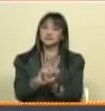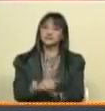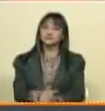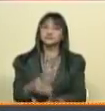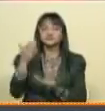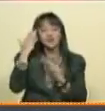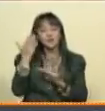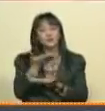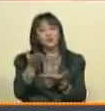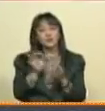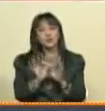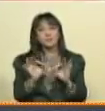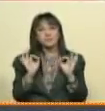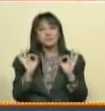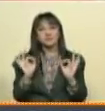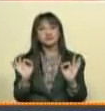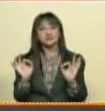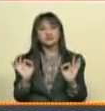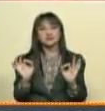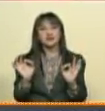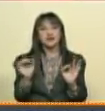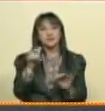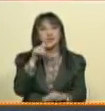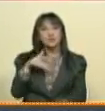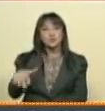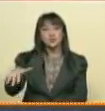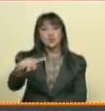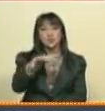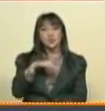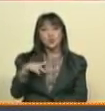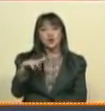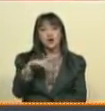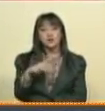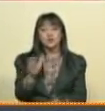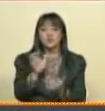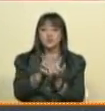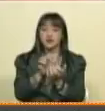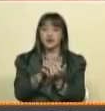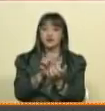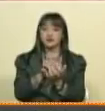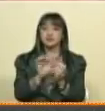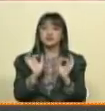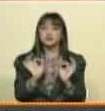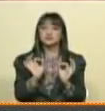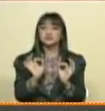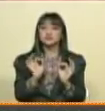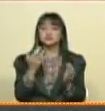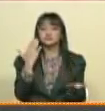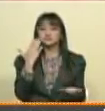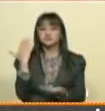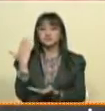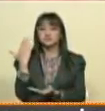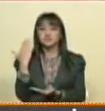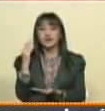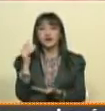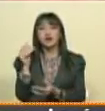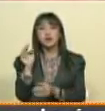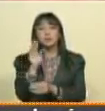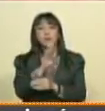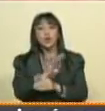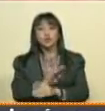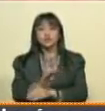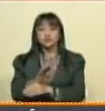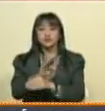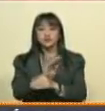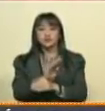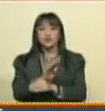Saludo muy especialmente al pueblo margariteño. Aquí está su protector,